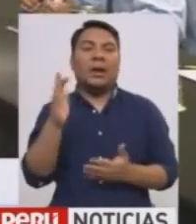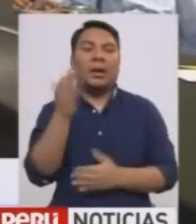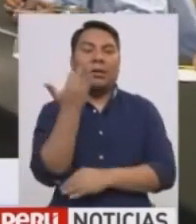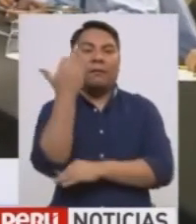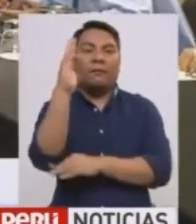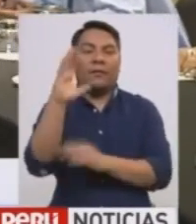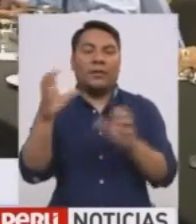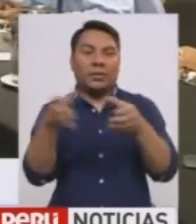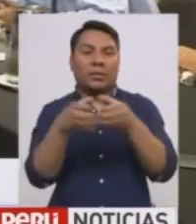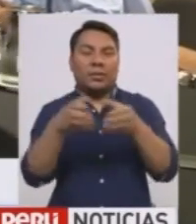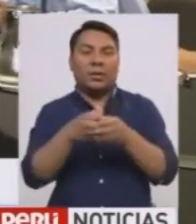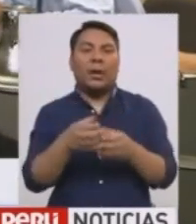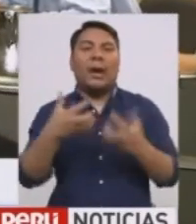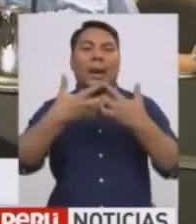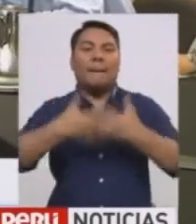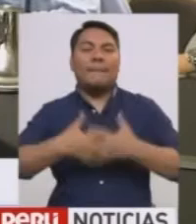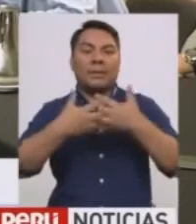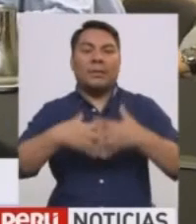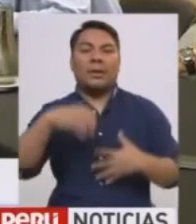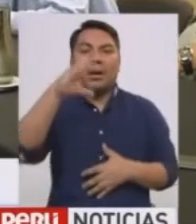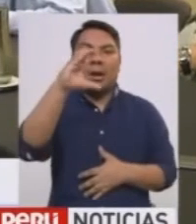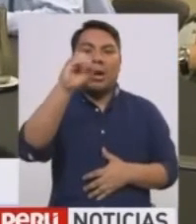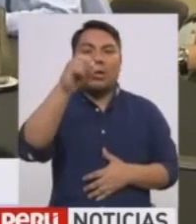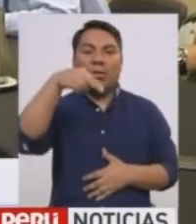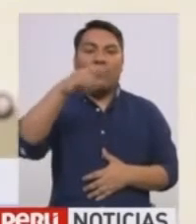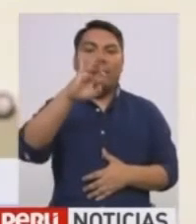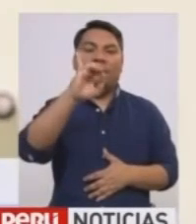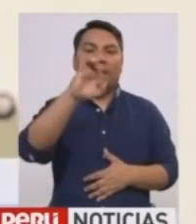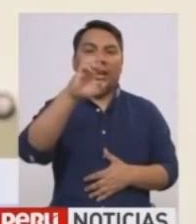de Instituciones Empresariales, CONFIEP, para el periodo